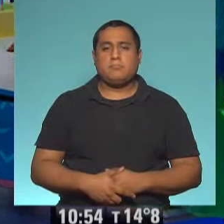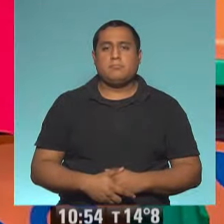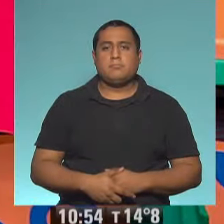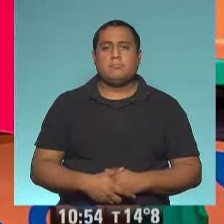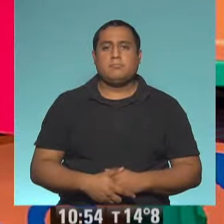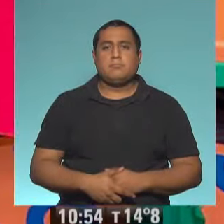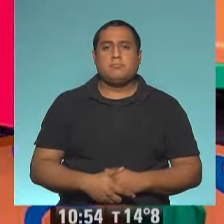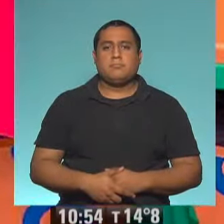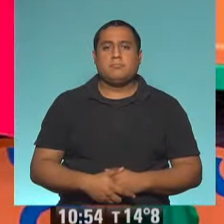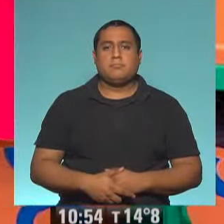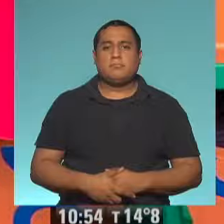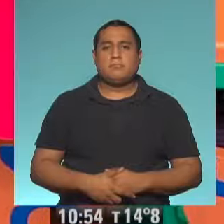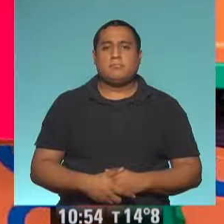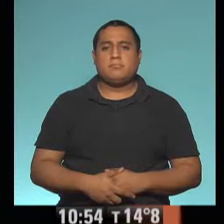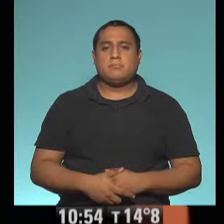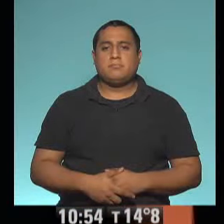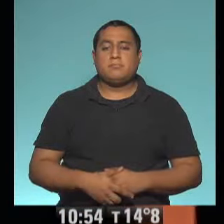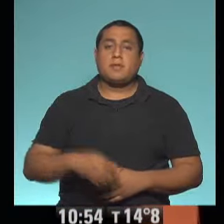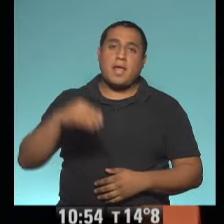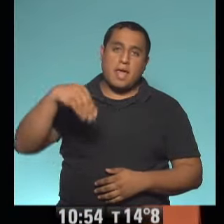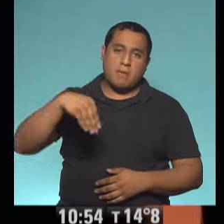Seguí. Acá pongo la M.